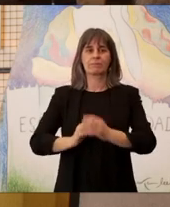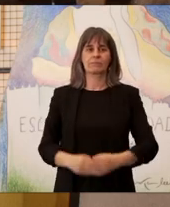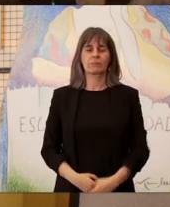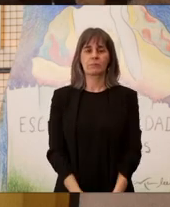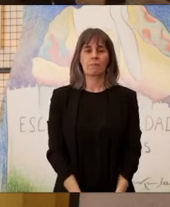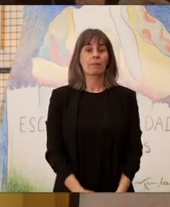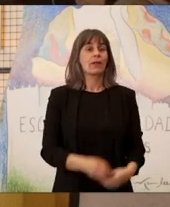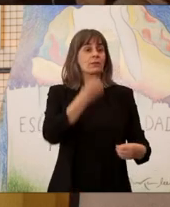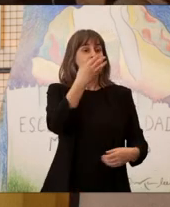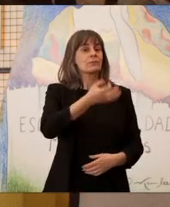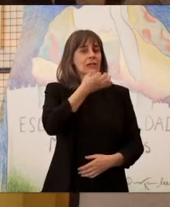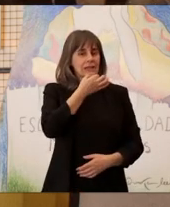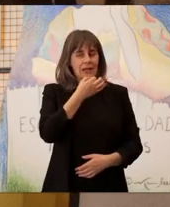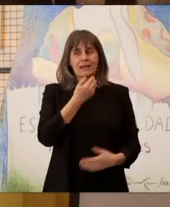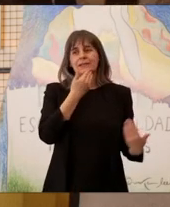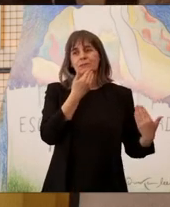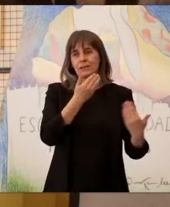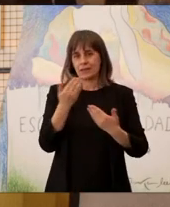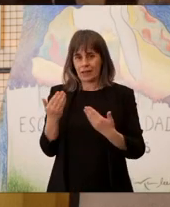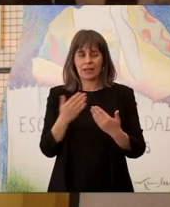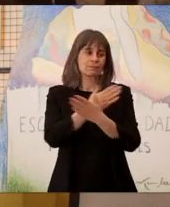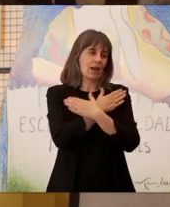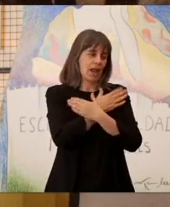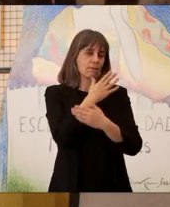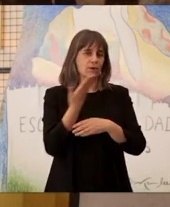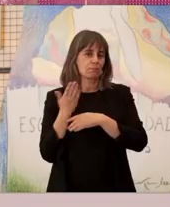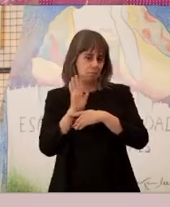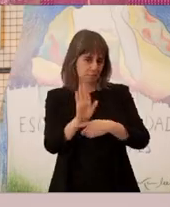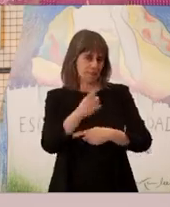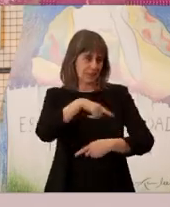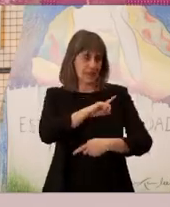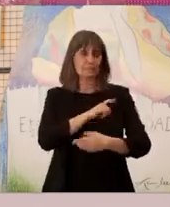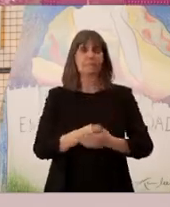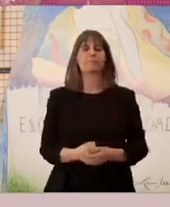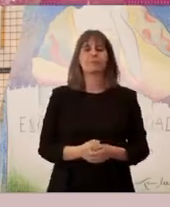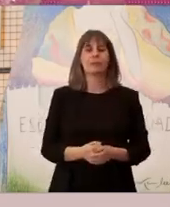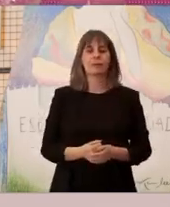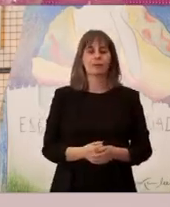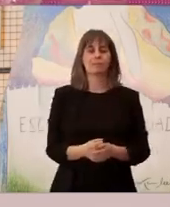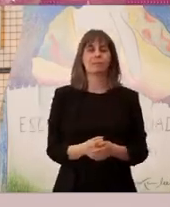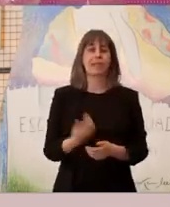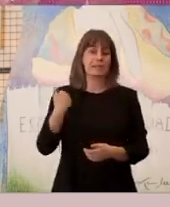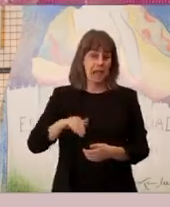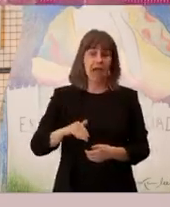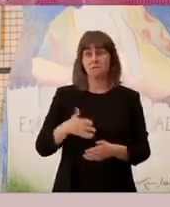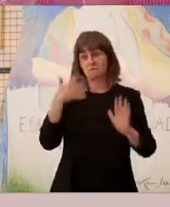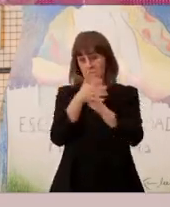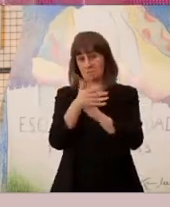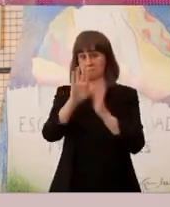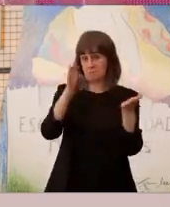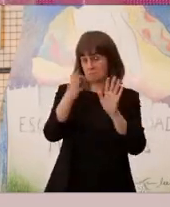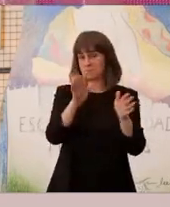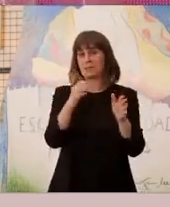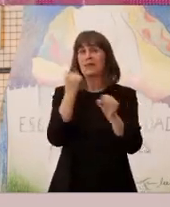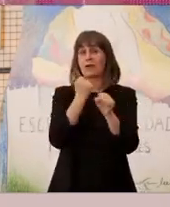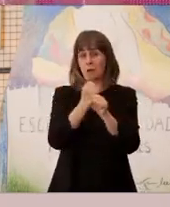pues Buenas tardes Muchísimas gracias María por esta presentación que ya sitúa digamos mi personaje o mi persona y